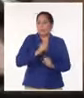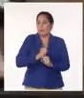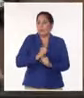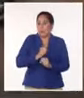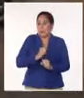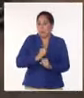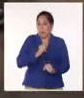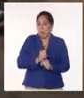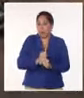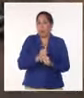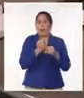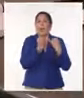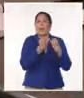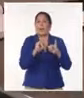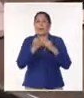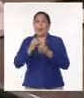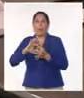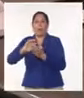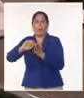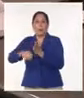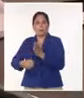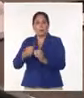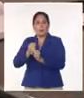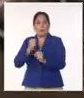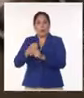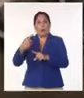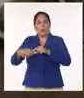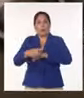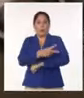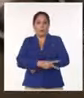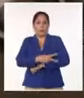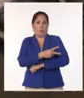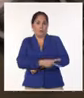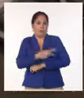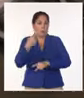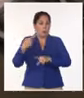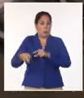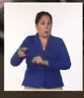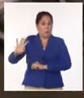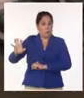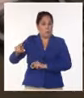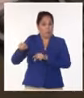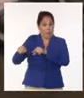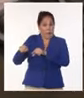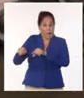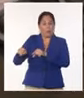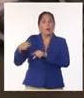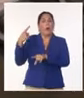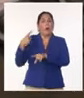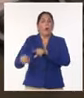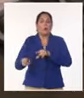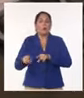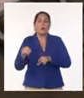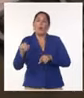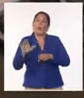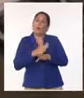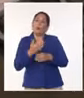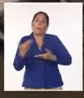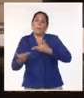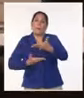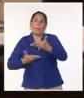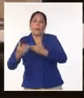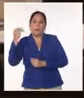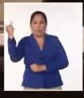de forma individual se contratan para laborar en el exterior, de la caja de resarcimientos y sobre arbitraje y mediación comercial